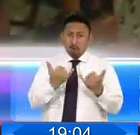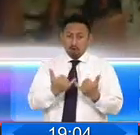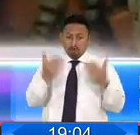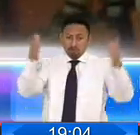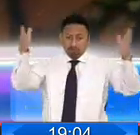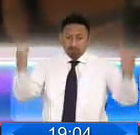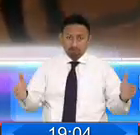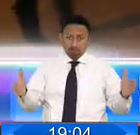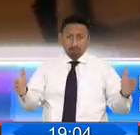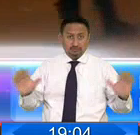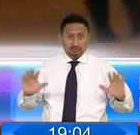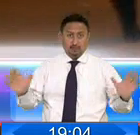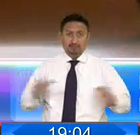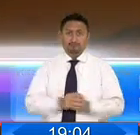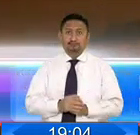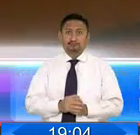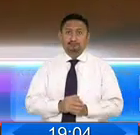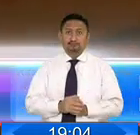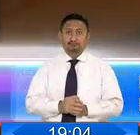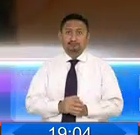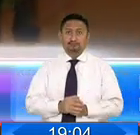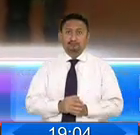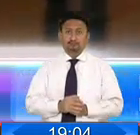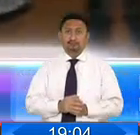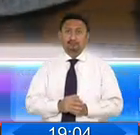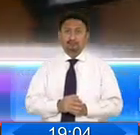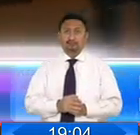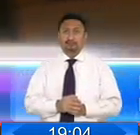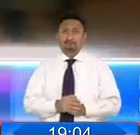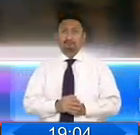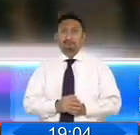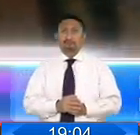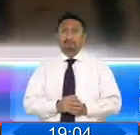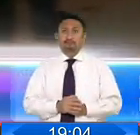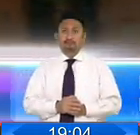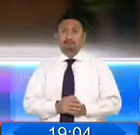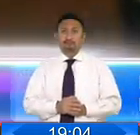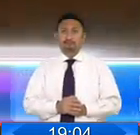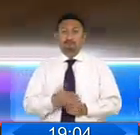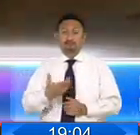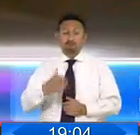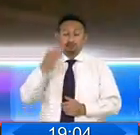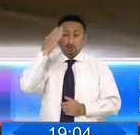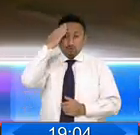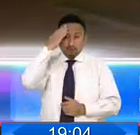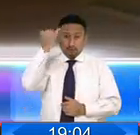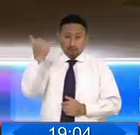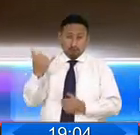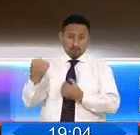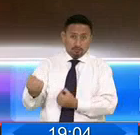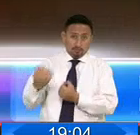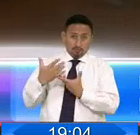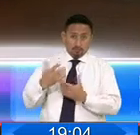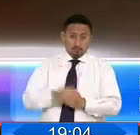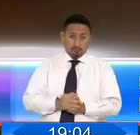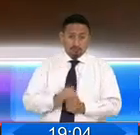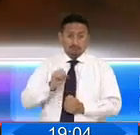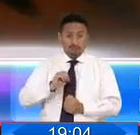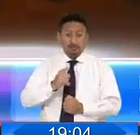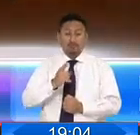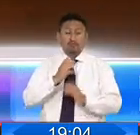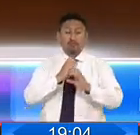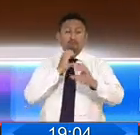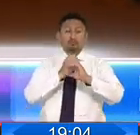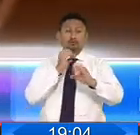hora un leve movimiento. Y de lo que pudimos conocer es que esperan también sacar algunos buses